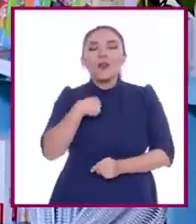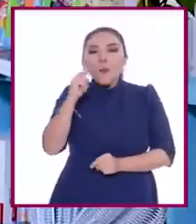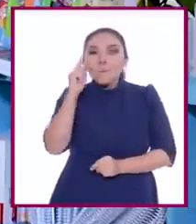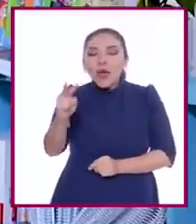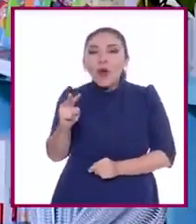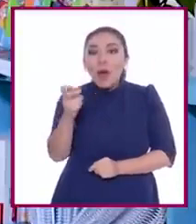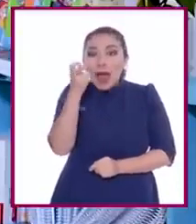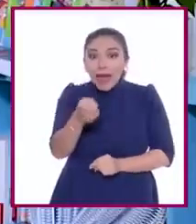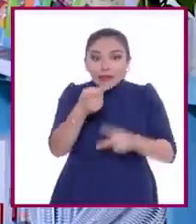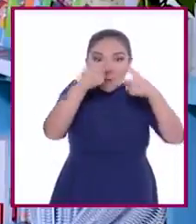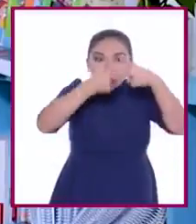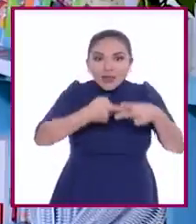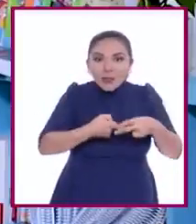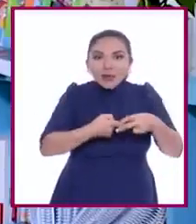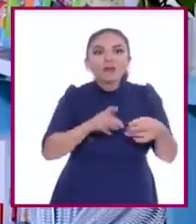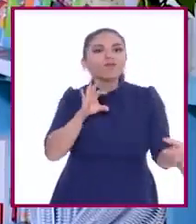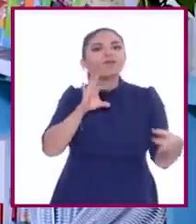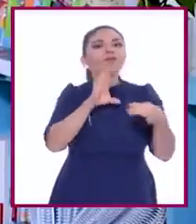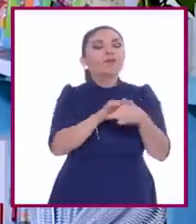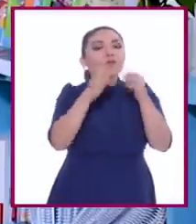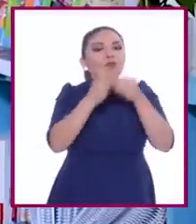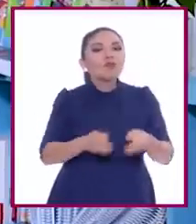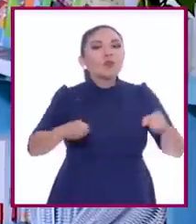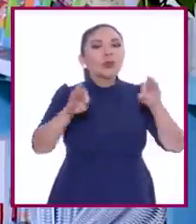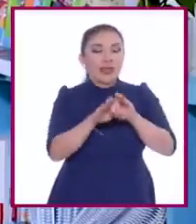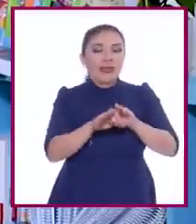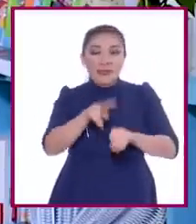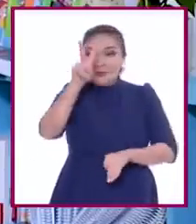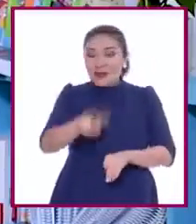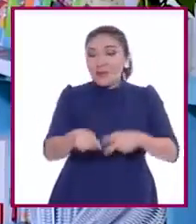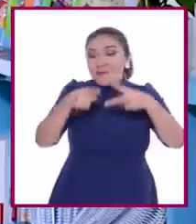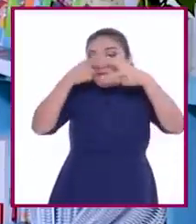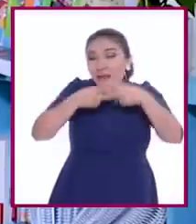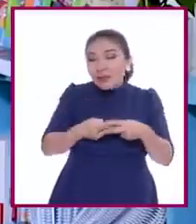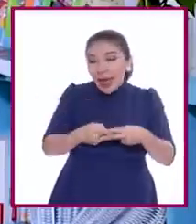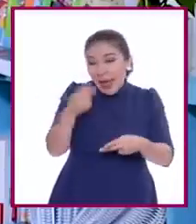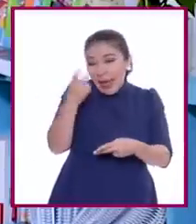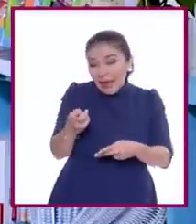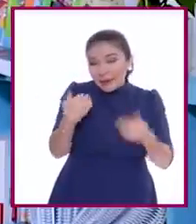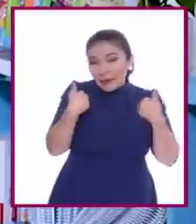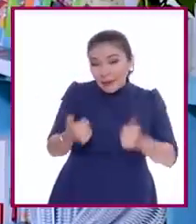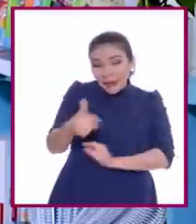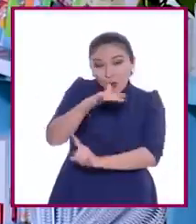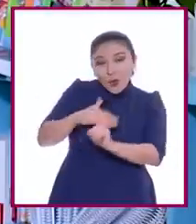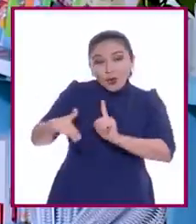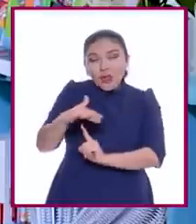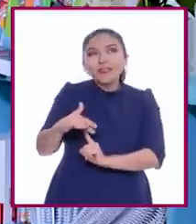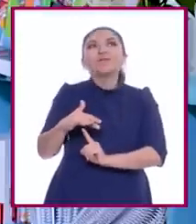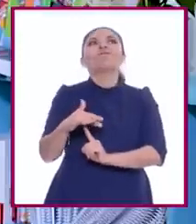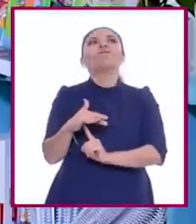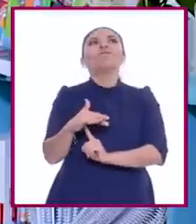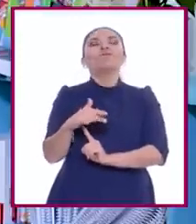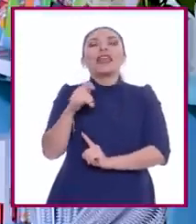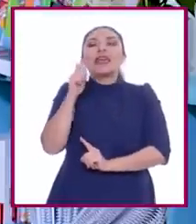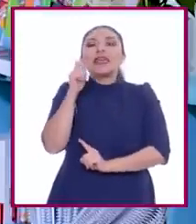es donde veo el impacto de la matemática. La matemática, en este contexto,